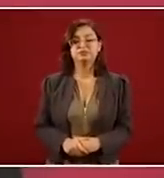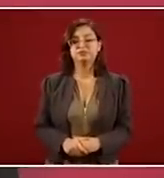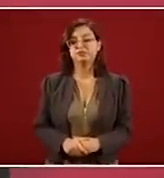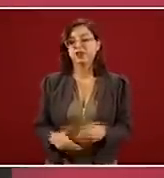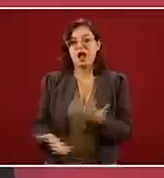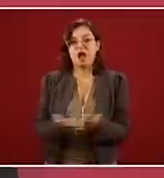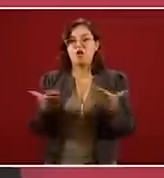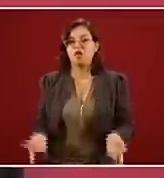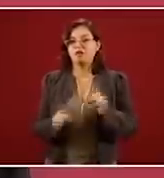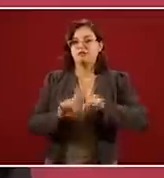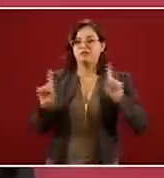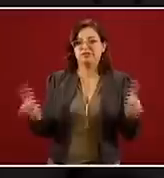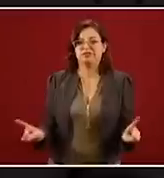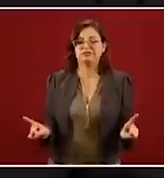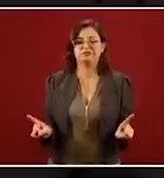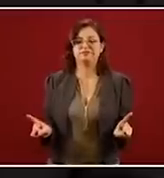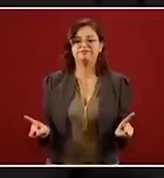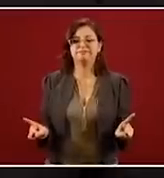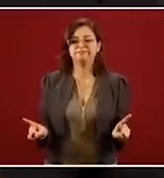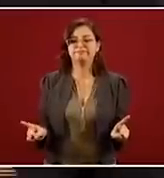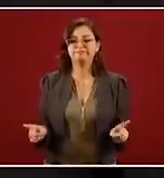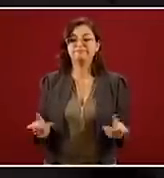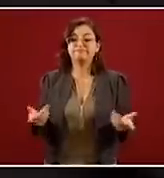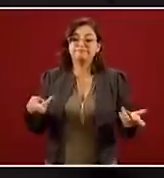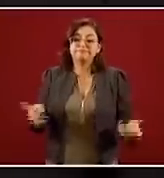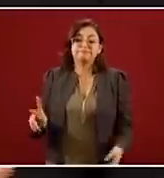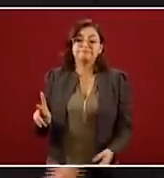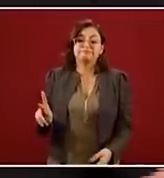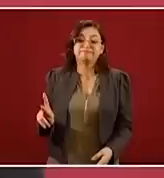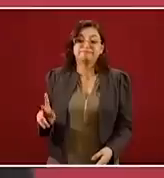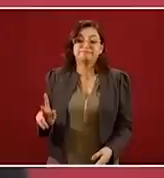pues ya no es lo mismo. Pero ahora sí que,